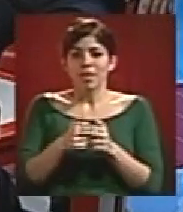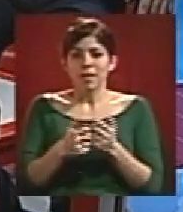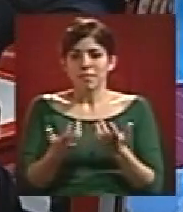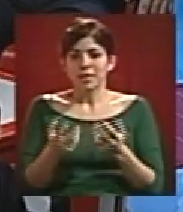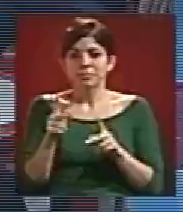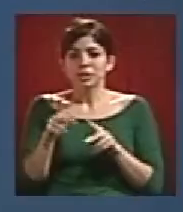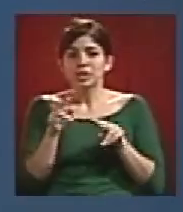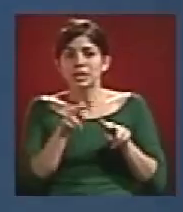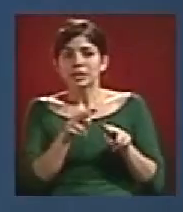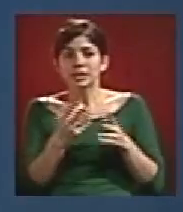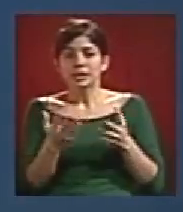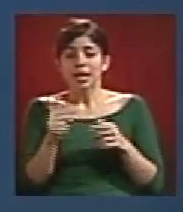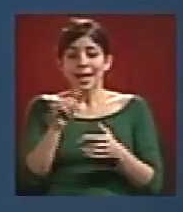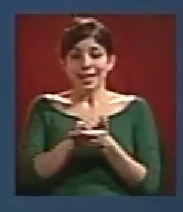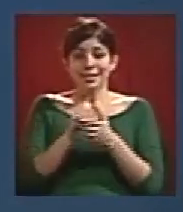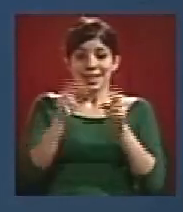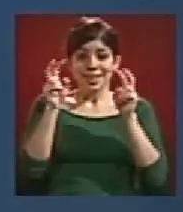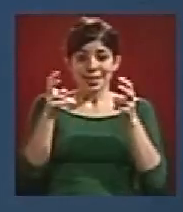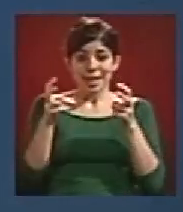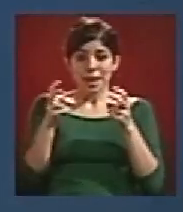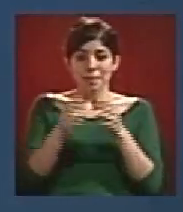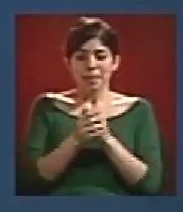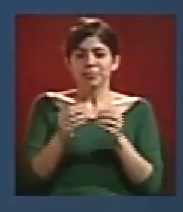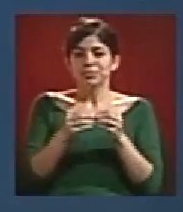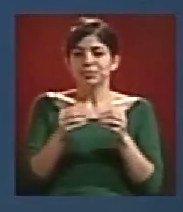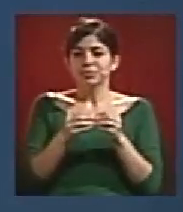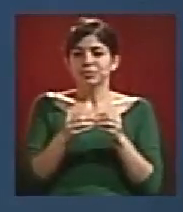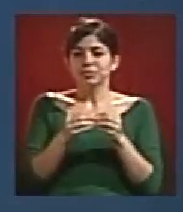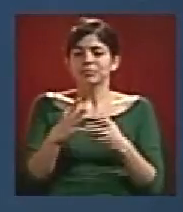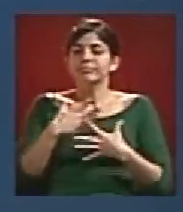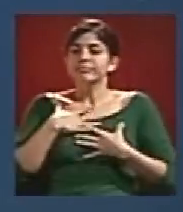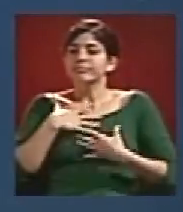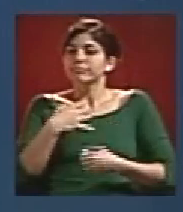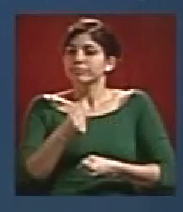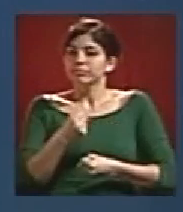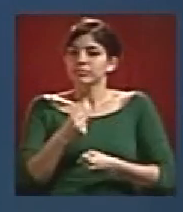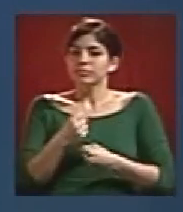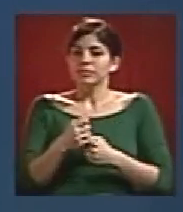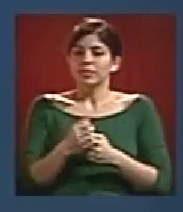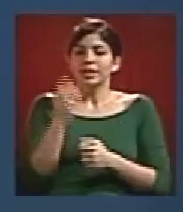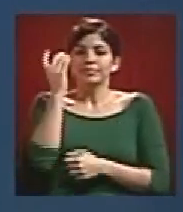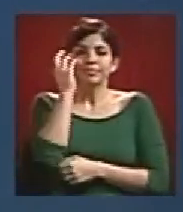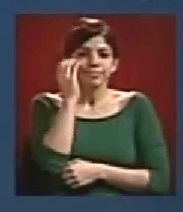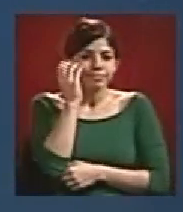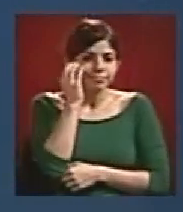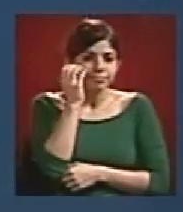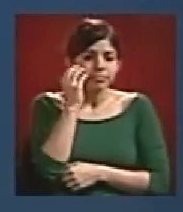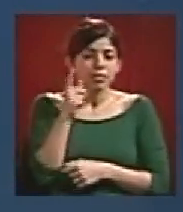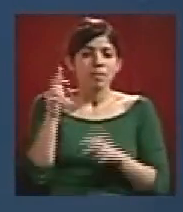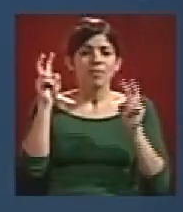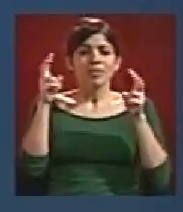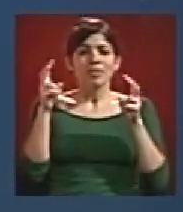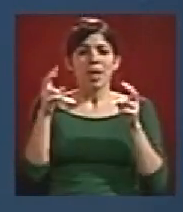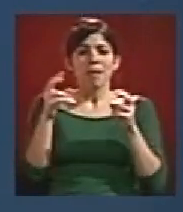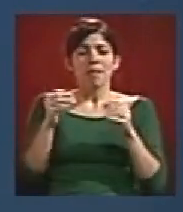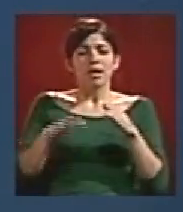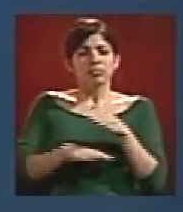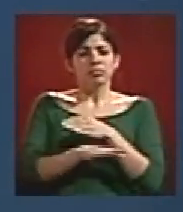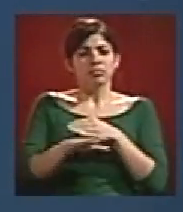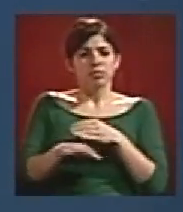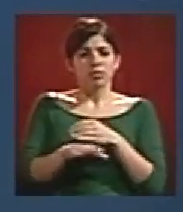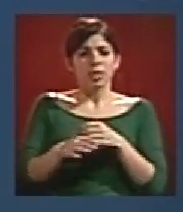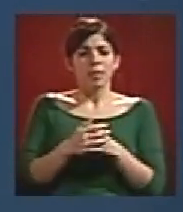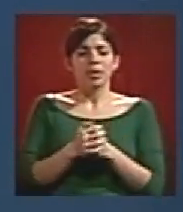es un tema que en este momento, Juan Rafael, es más de confianza, de incertidumbre y un tema de fundamentos, como lo llaman